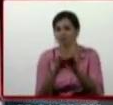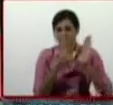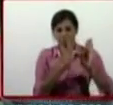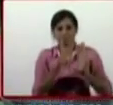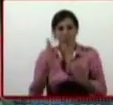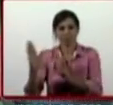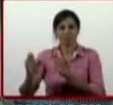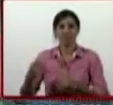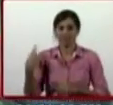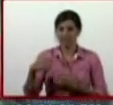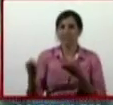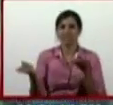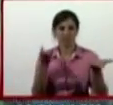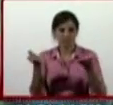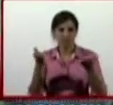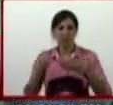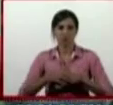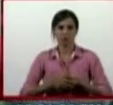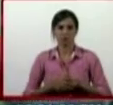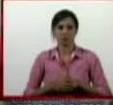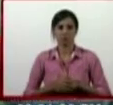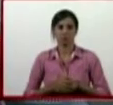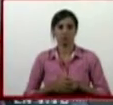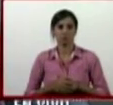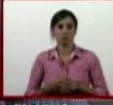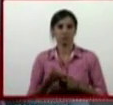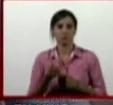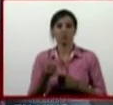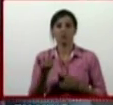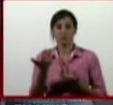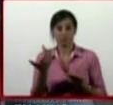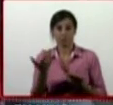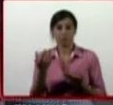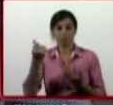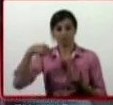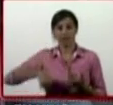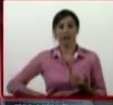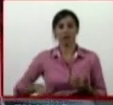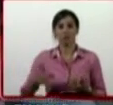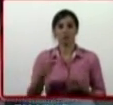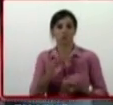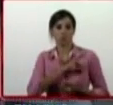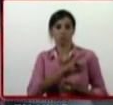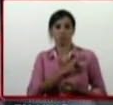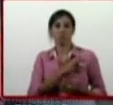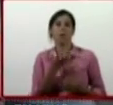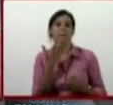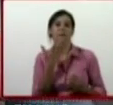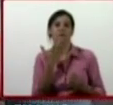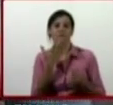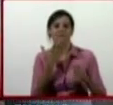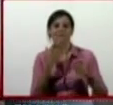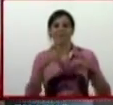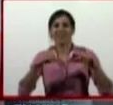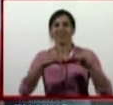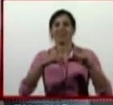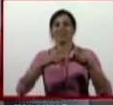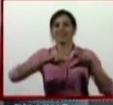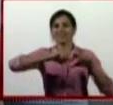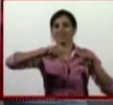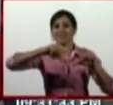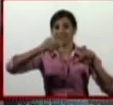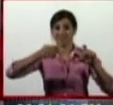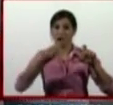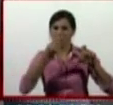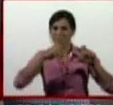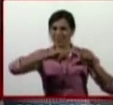ese servicio y eso es salario social. Con tu cestatí que pagas o con cestatí que no, tickets de